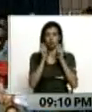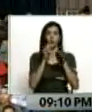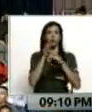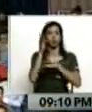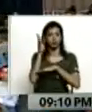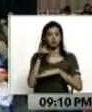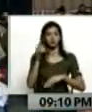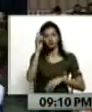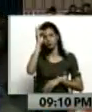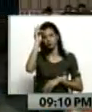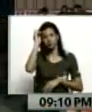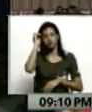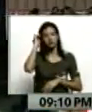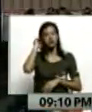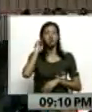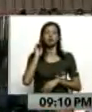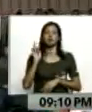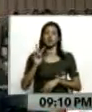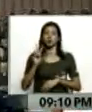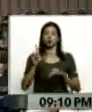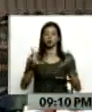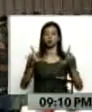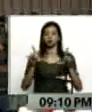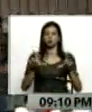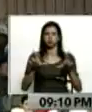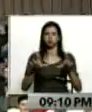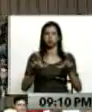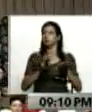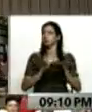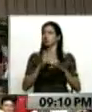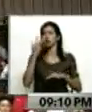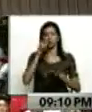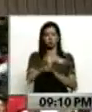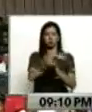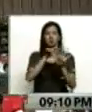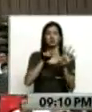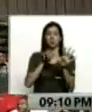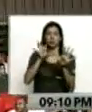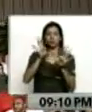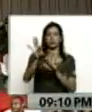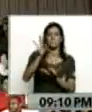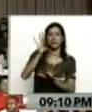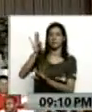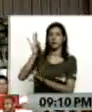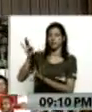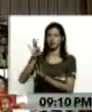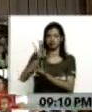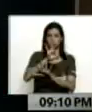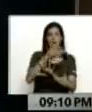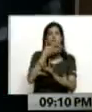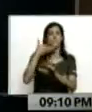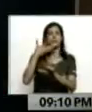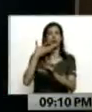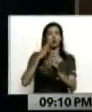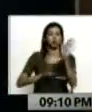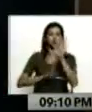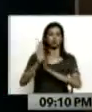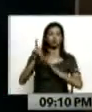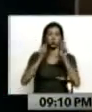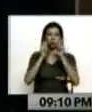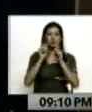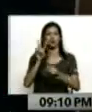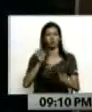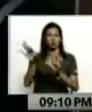está por allá recibió Venezuela ayer creo que fueron cinco países nada más que tuvieron más